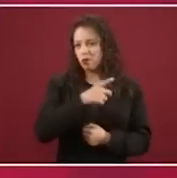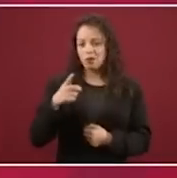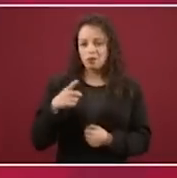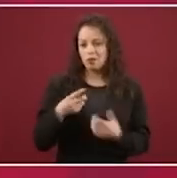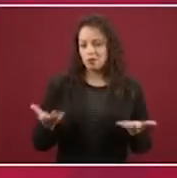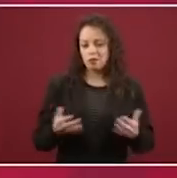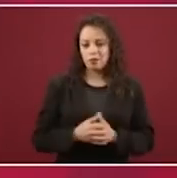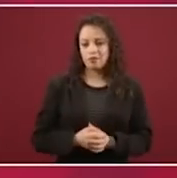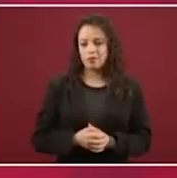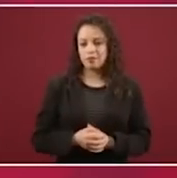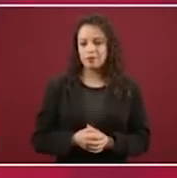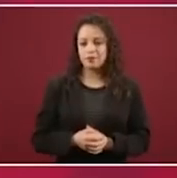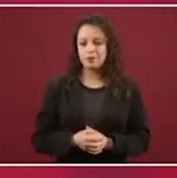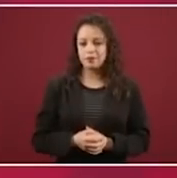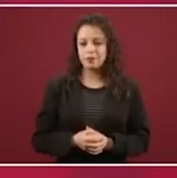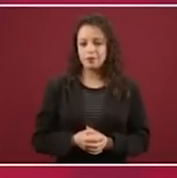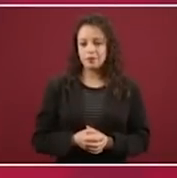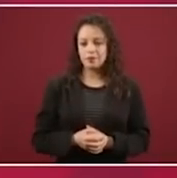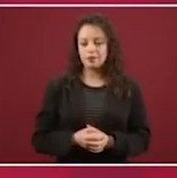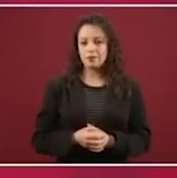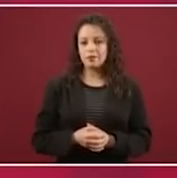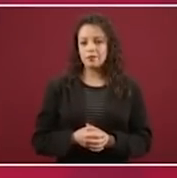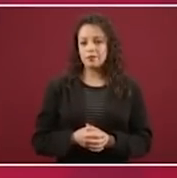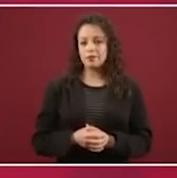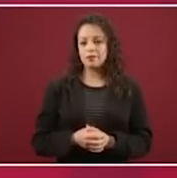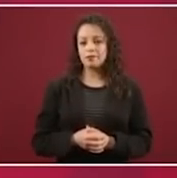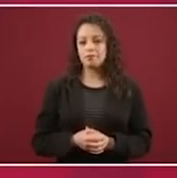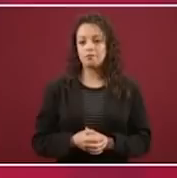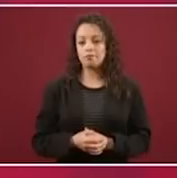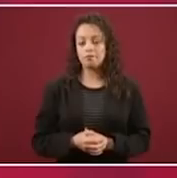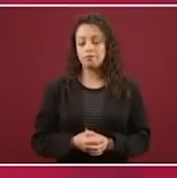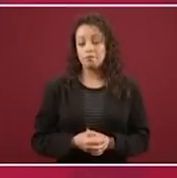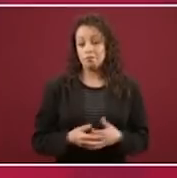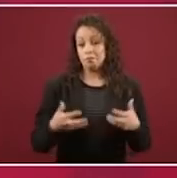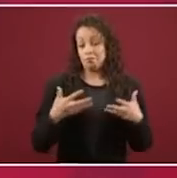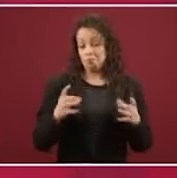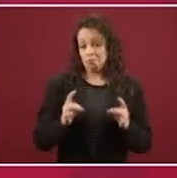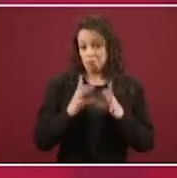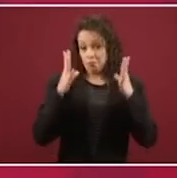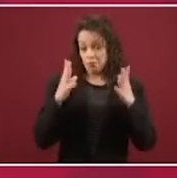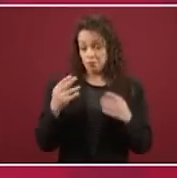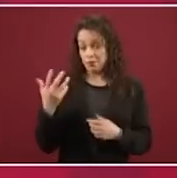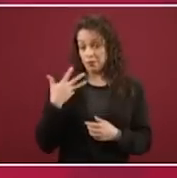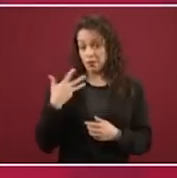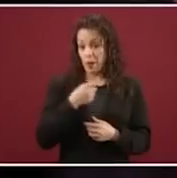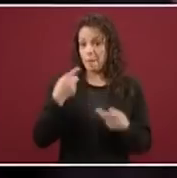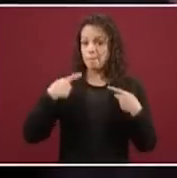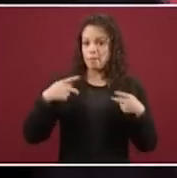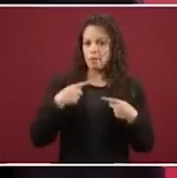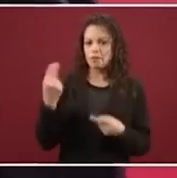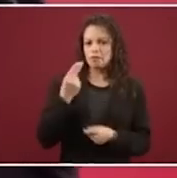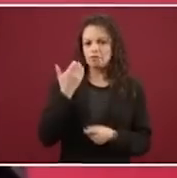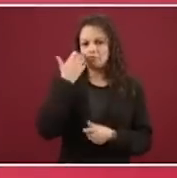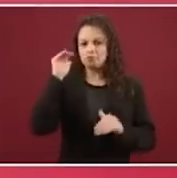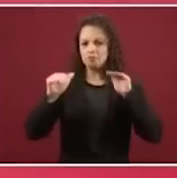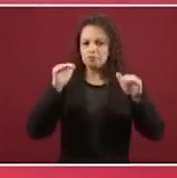condiciones para eso. Y si existen demandas, que se planteen, que se